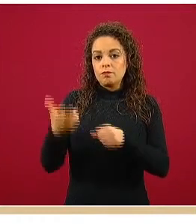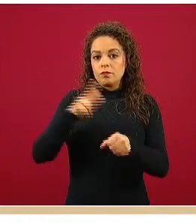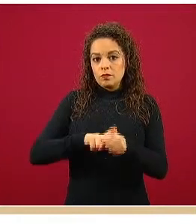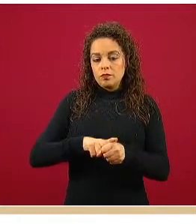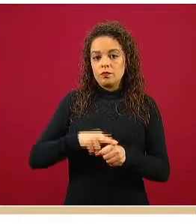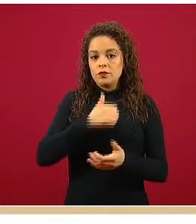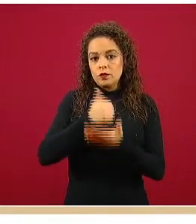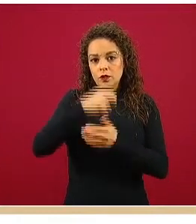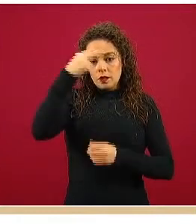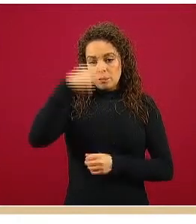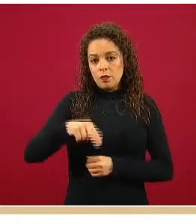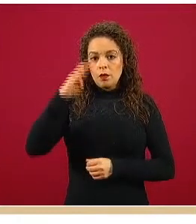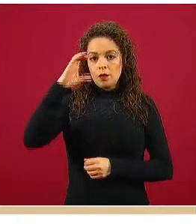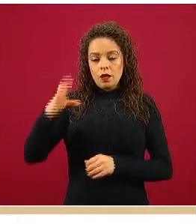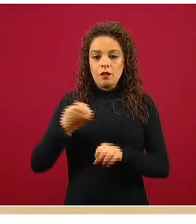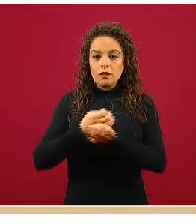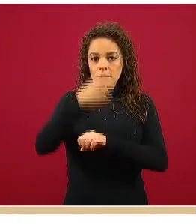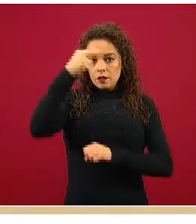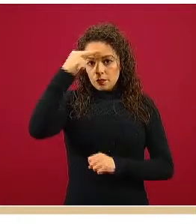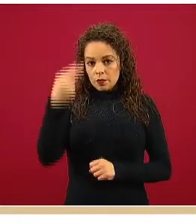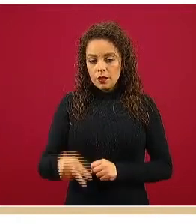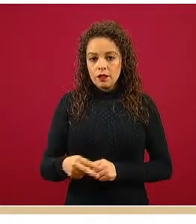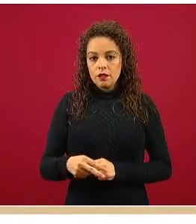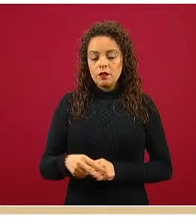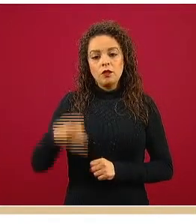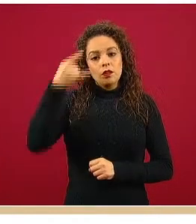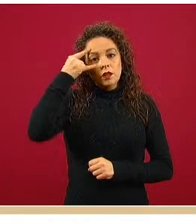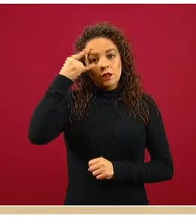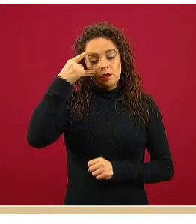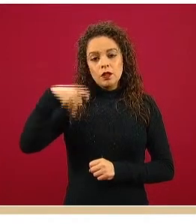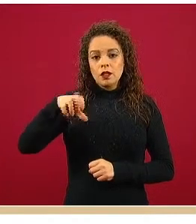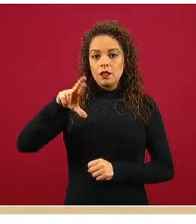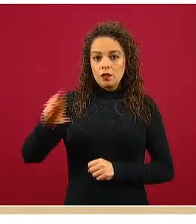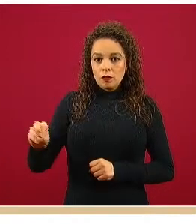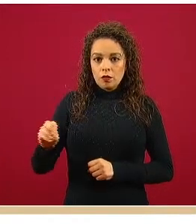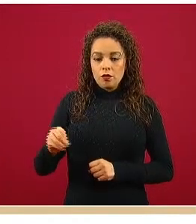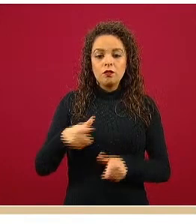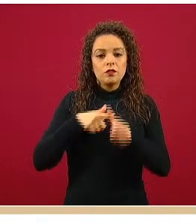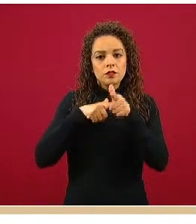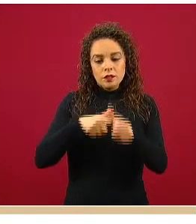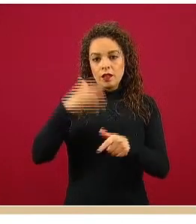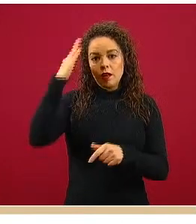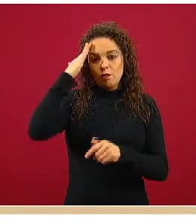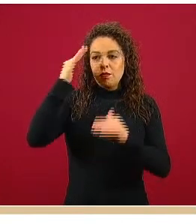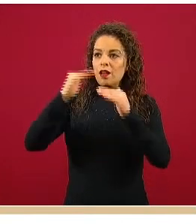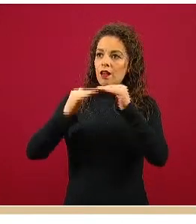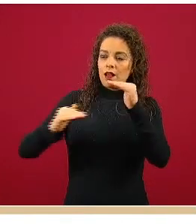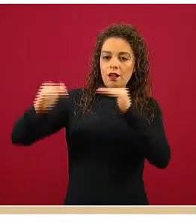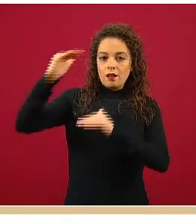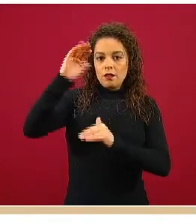California, el Estado de México, Campeche, Quintana Roo siguen por encima del 40%,